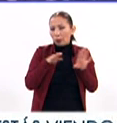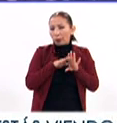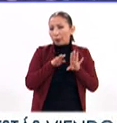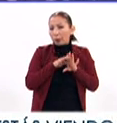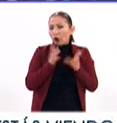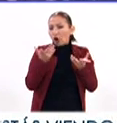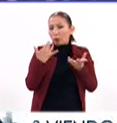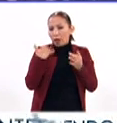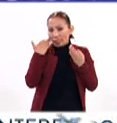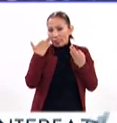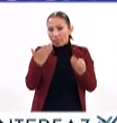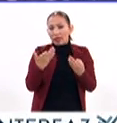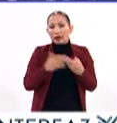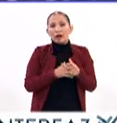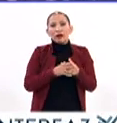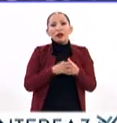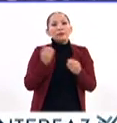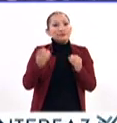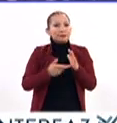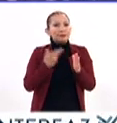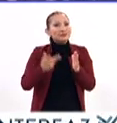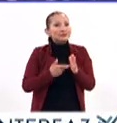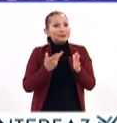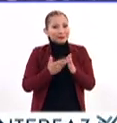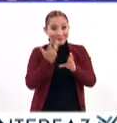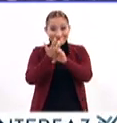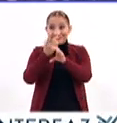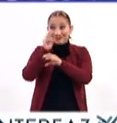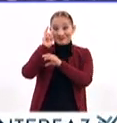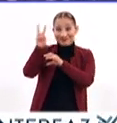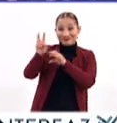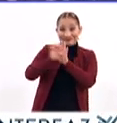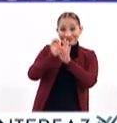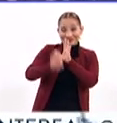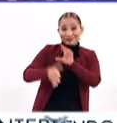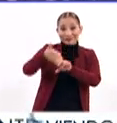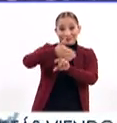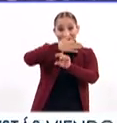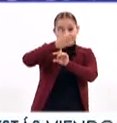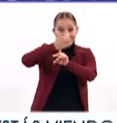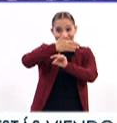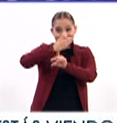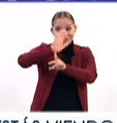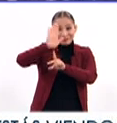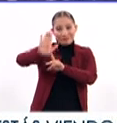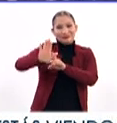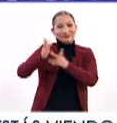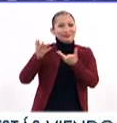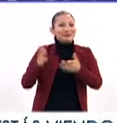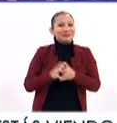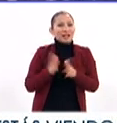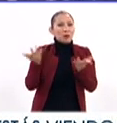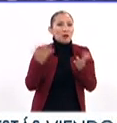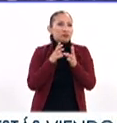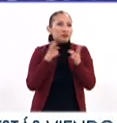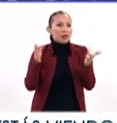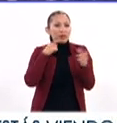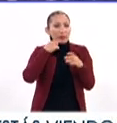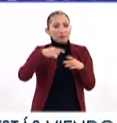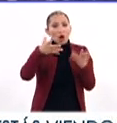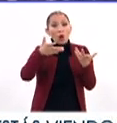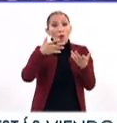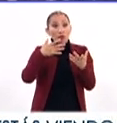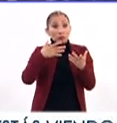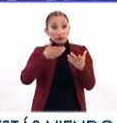muy testimonial, pues que muchas veces en Estados Unidos, por ejemplo, el uso de banderas de su país pues es infinita también, ¿no? Es